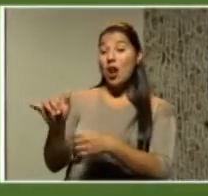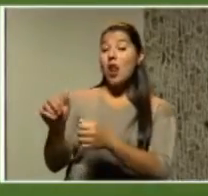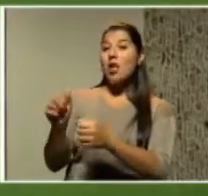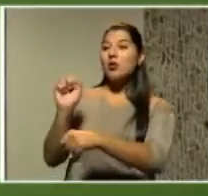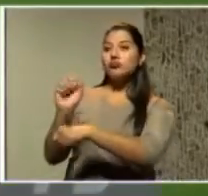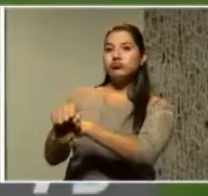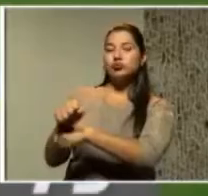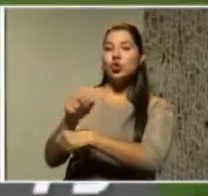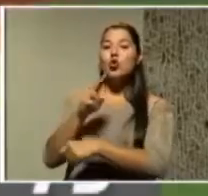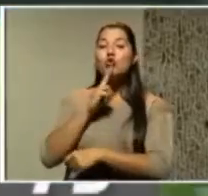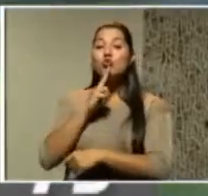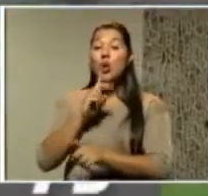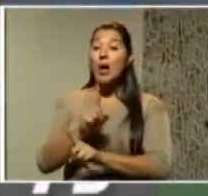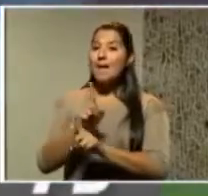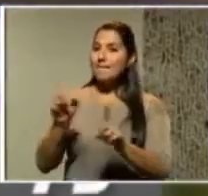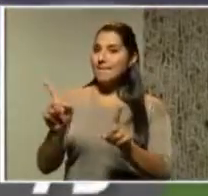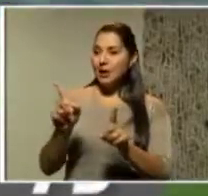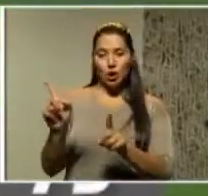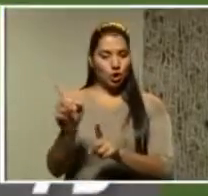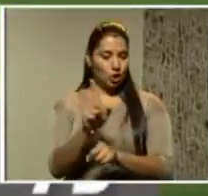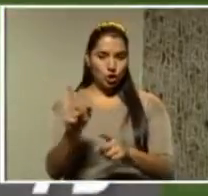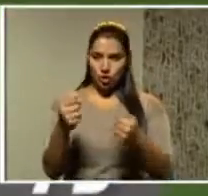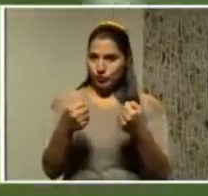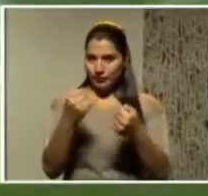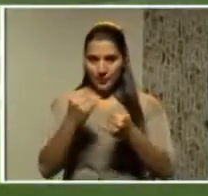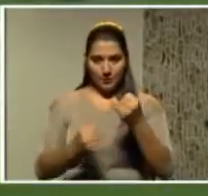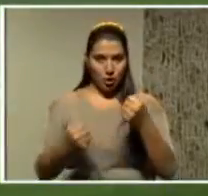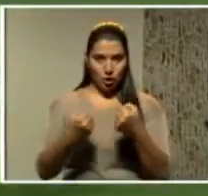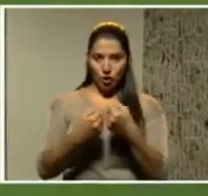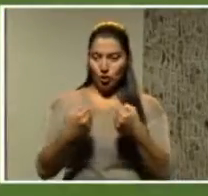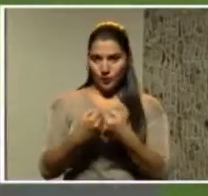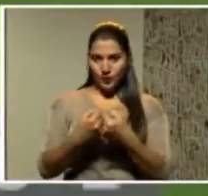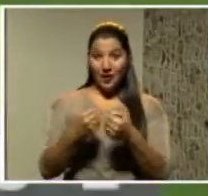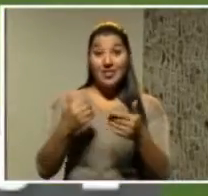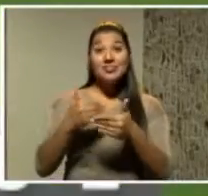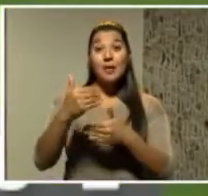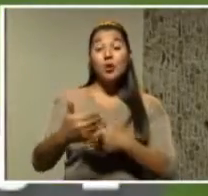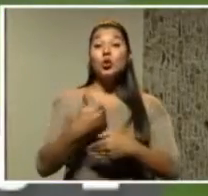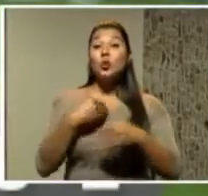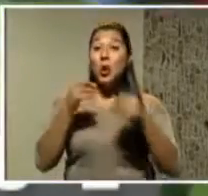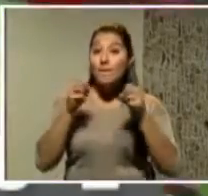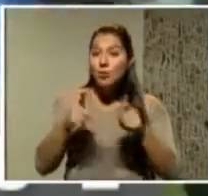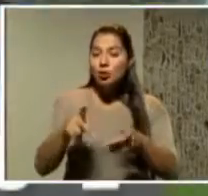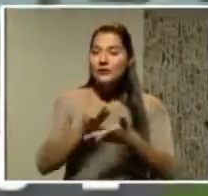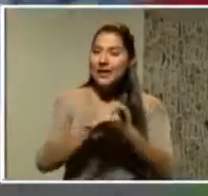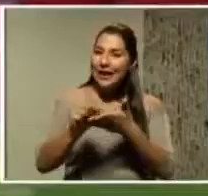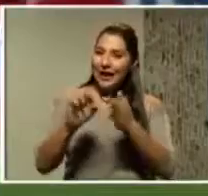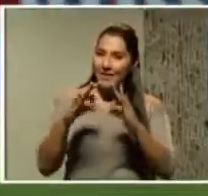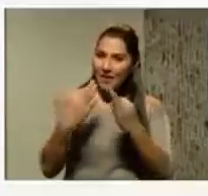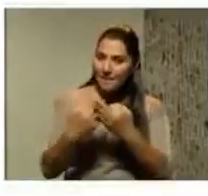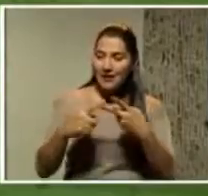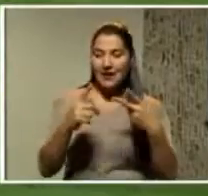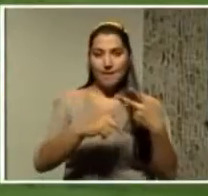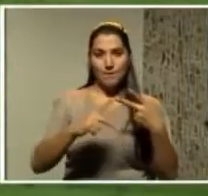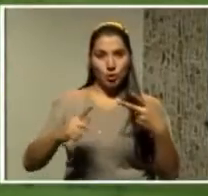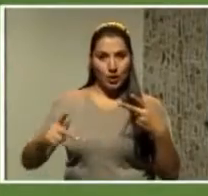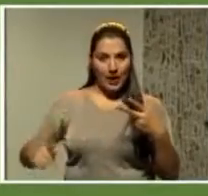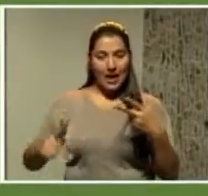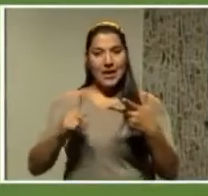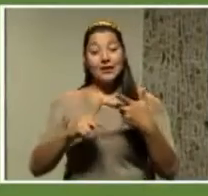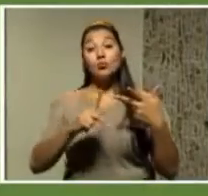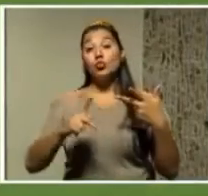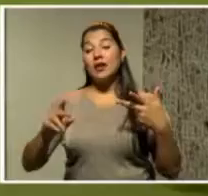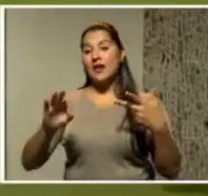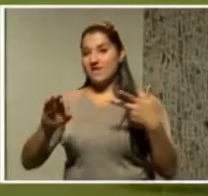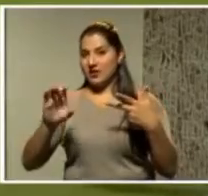Honduras. No obstante, el torneo no terminó. Luego tuvieron la oportunidad Sagrada Familia, el Municipal Punta Arenas, Punta